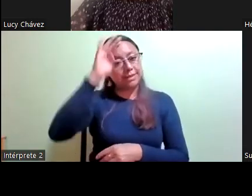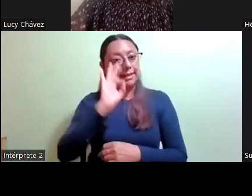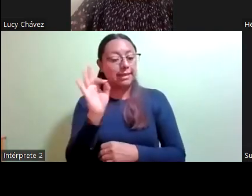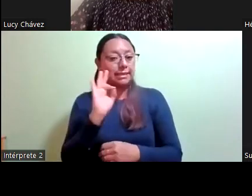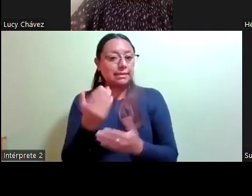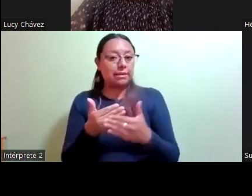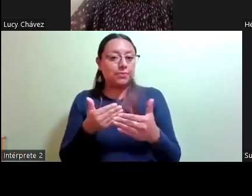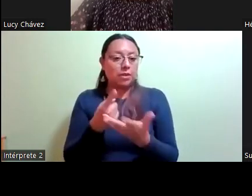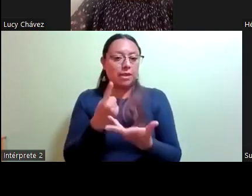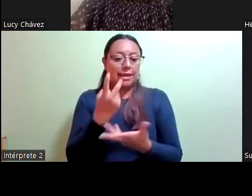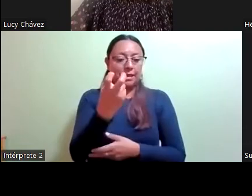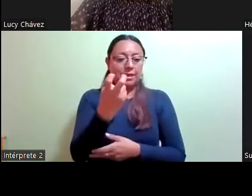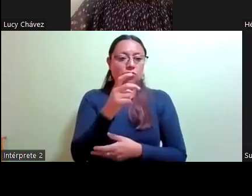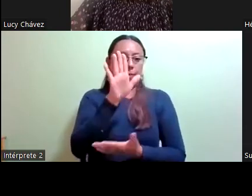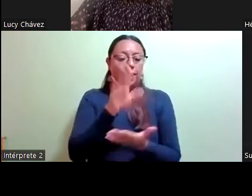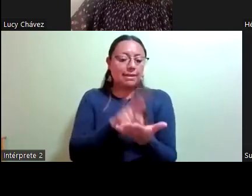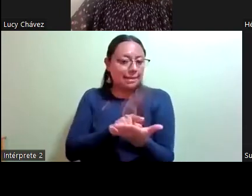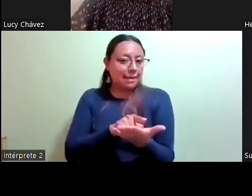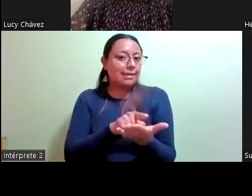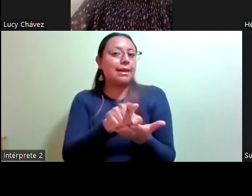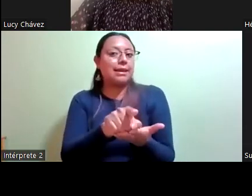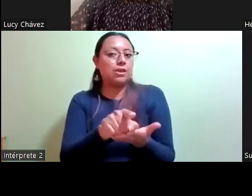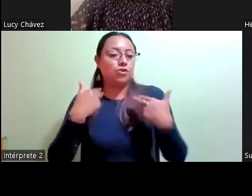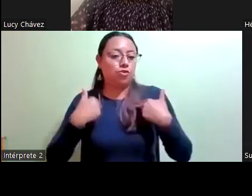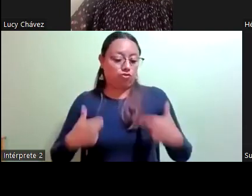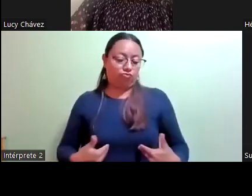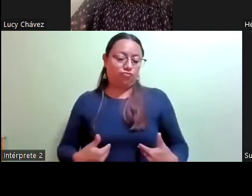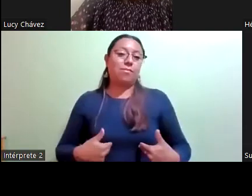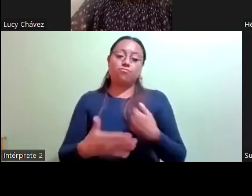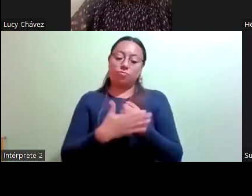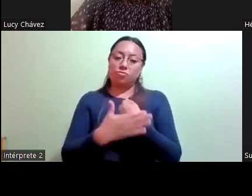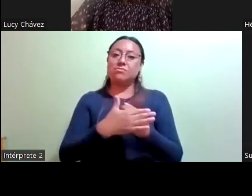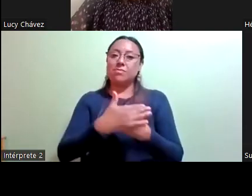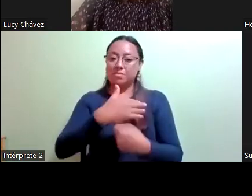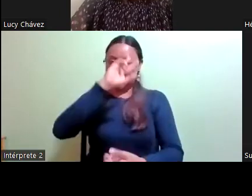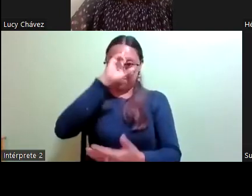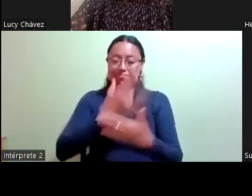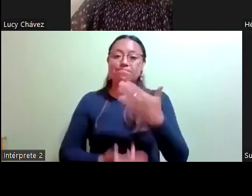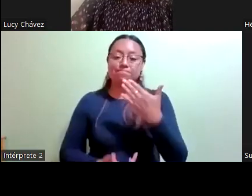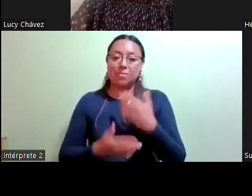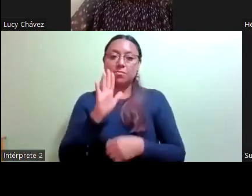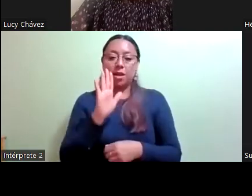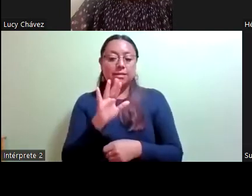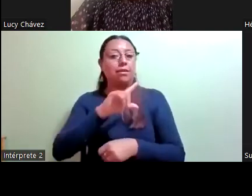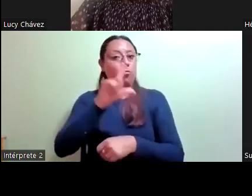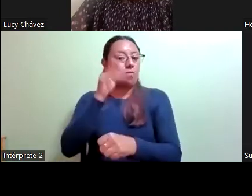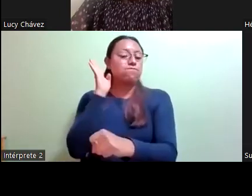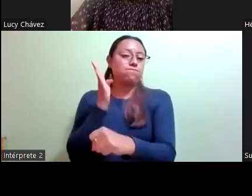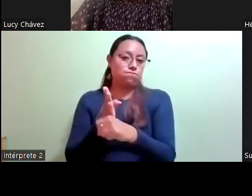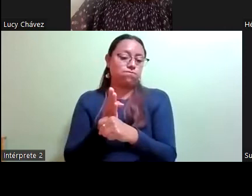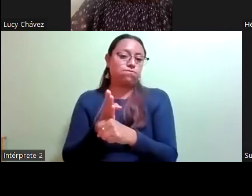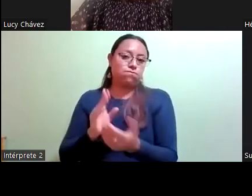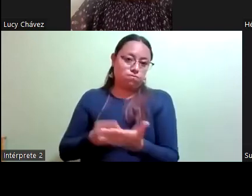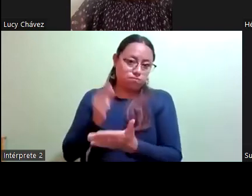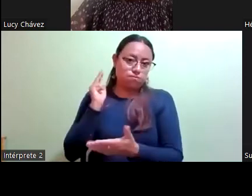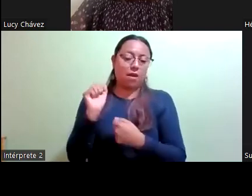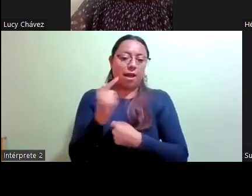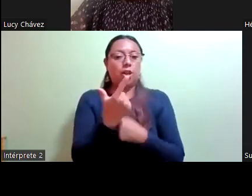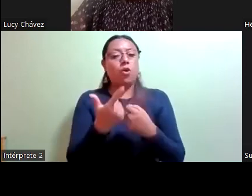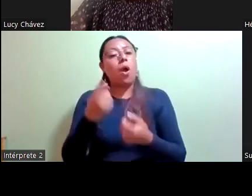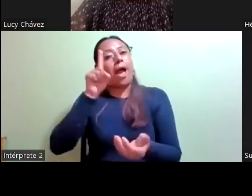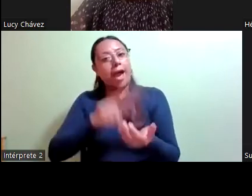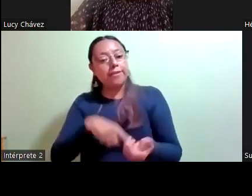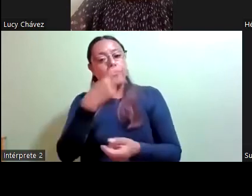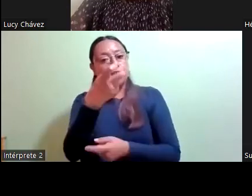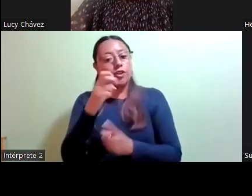constituir una violación a derechos humanos que puede ser sancionable para quien resulte responsable y pues el comité, en tanto